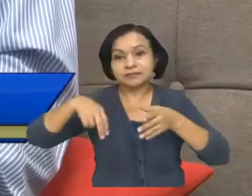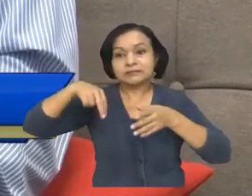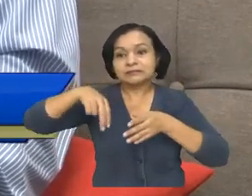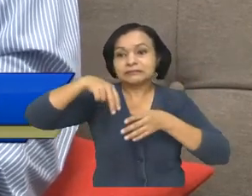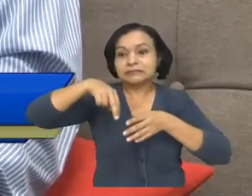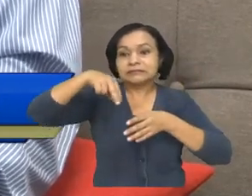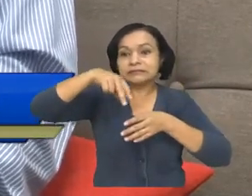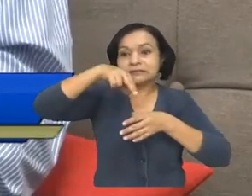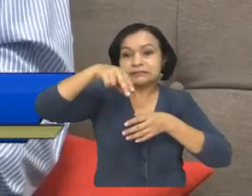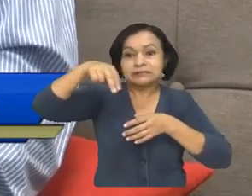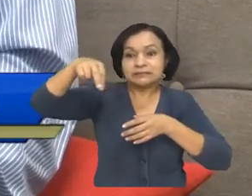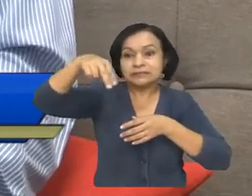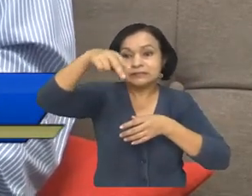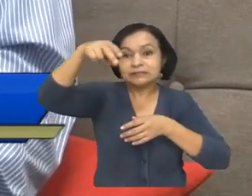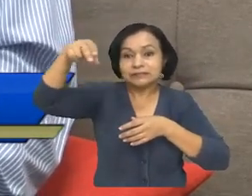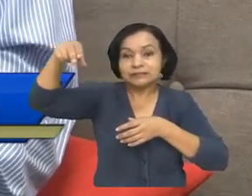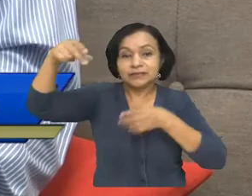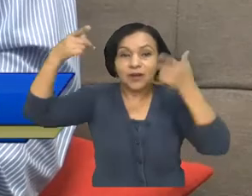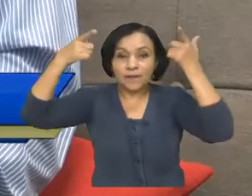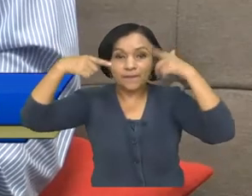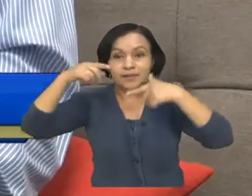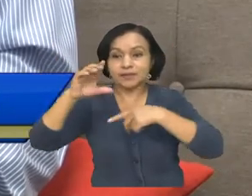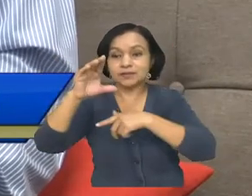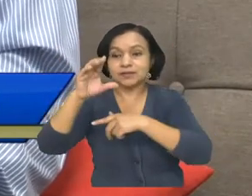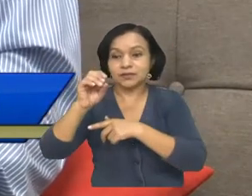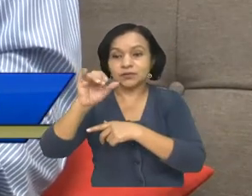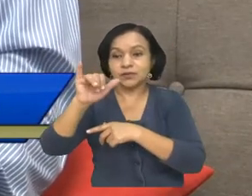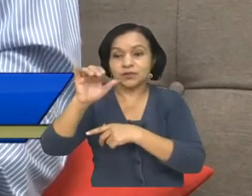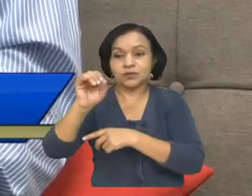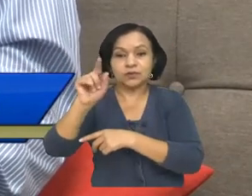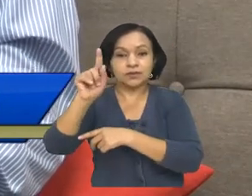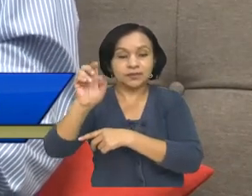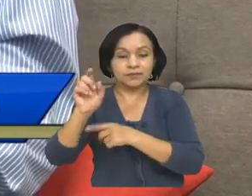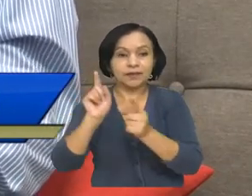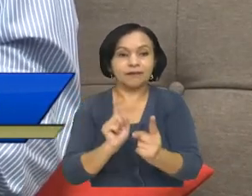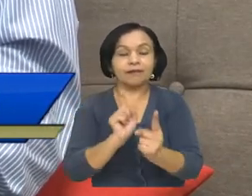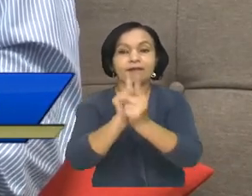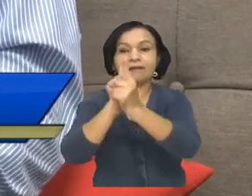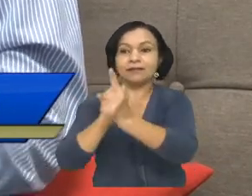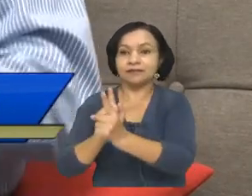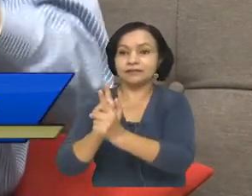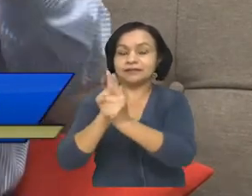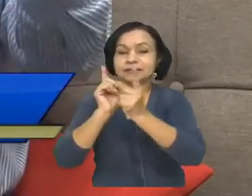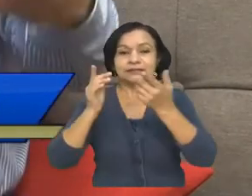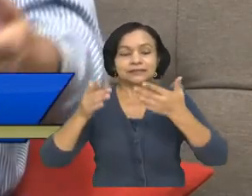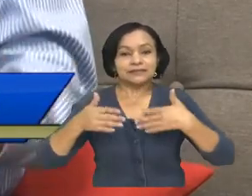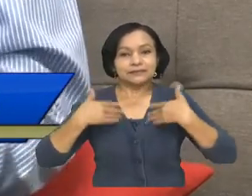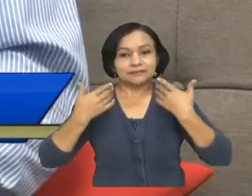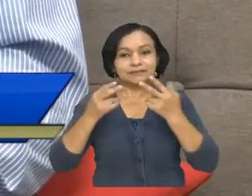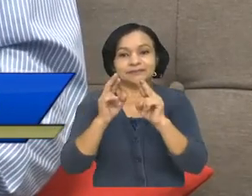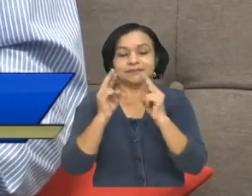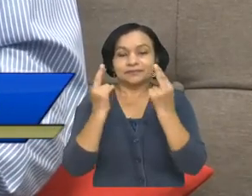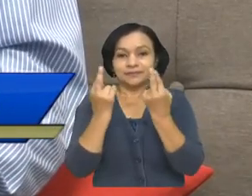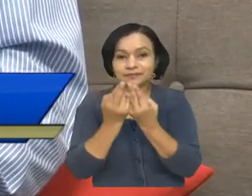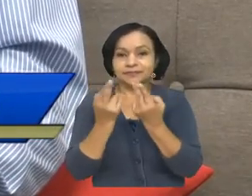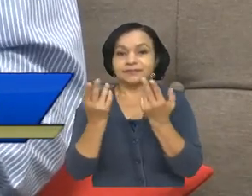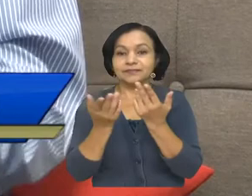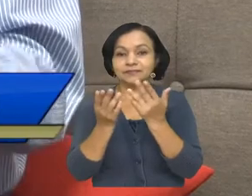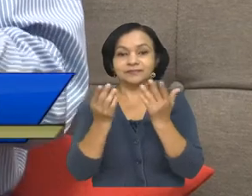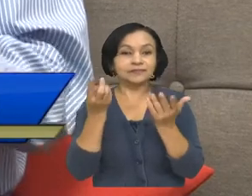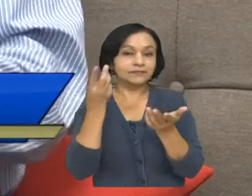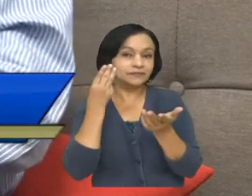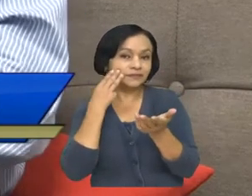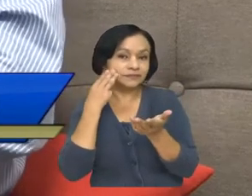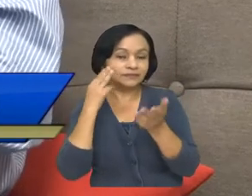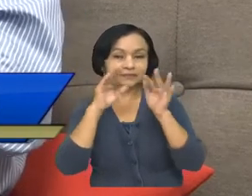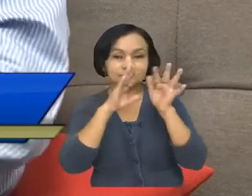a pie todo ese Coyotepe hasta encontrarnos. Pues ahí tuvimos un reencuentro con ellas y después ya